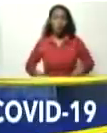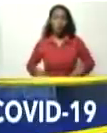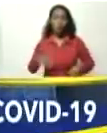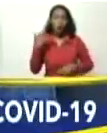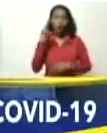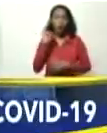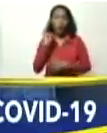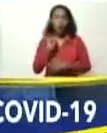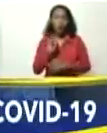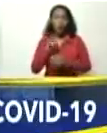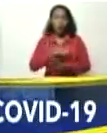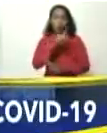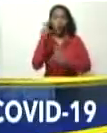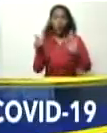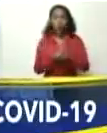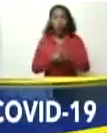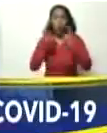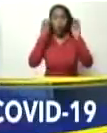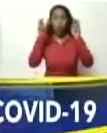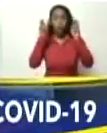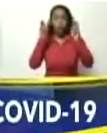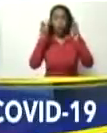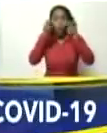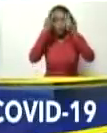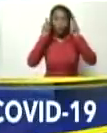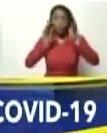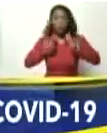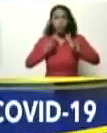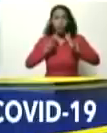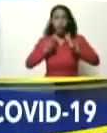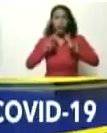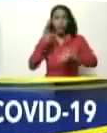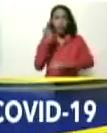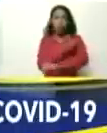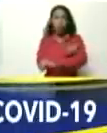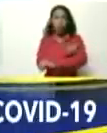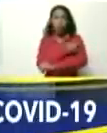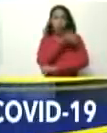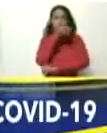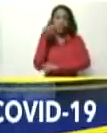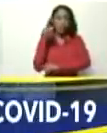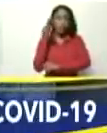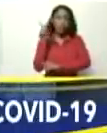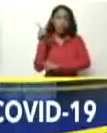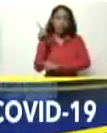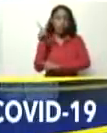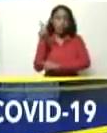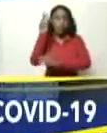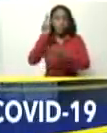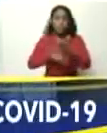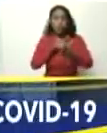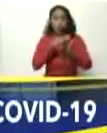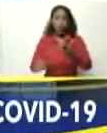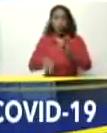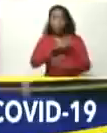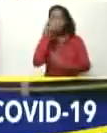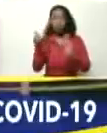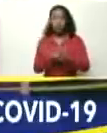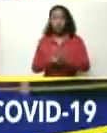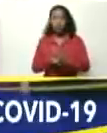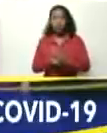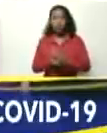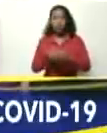tenga todas las condiciones de inmunidad y de vacunas efectivas para su eliminación. Correcto. En este